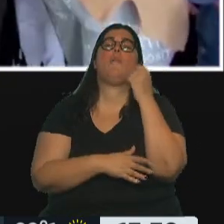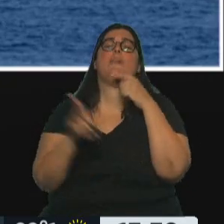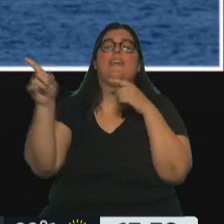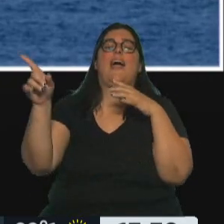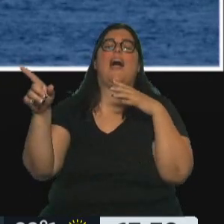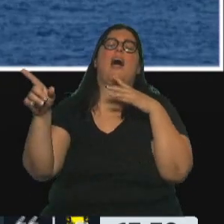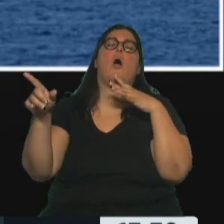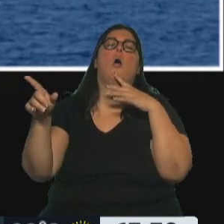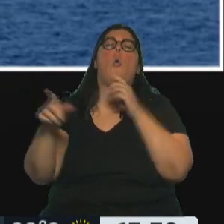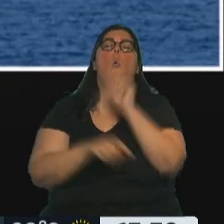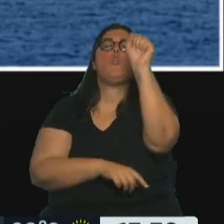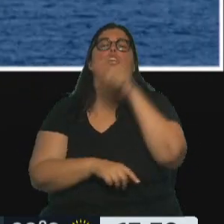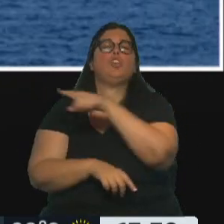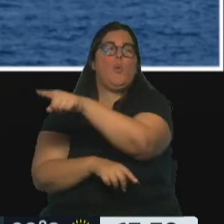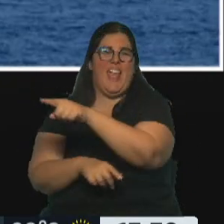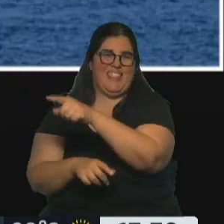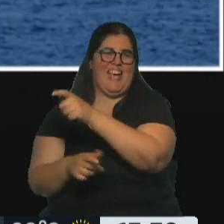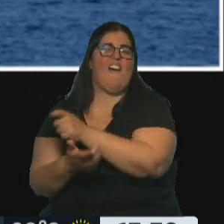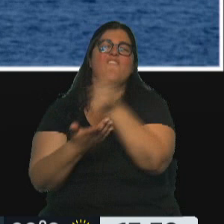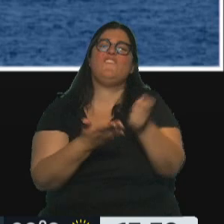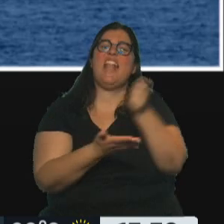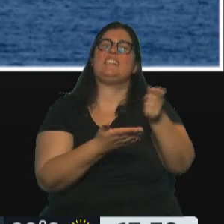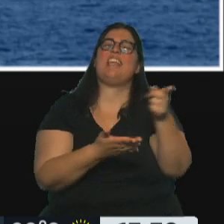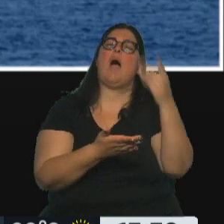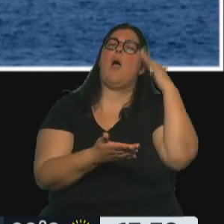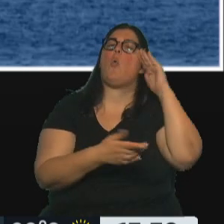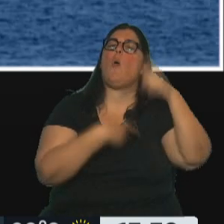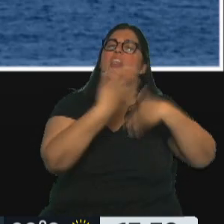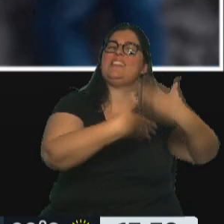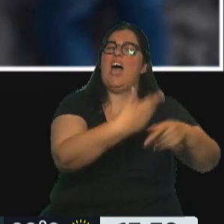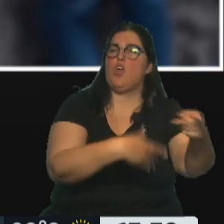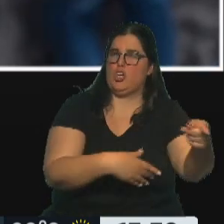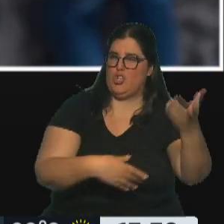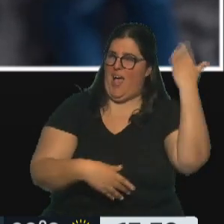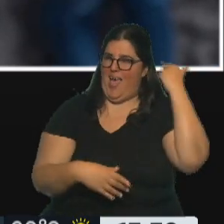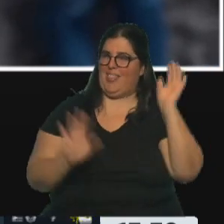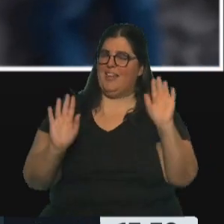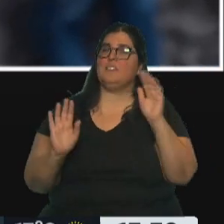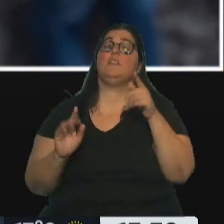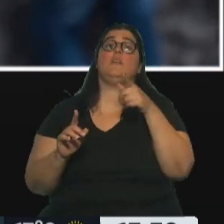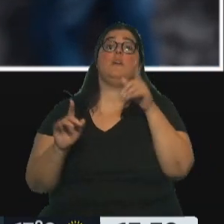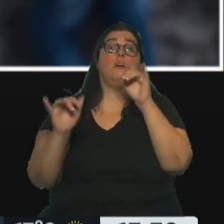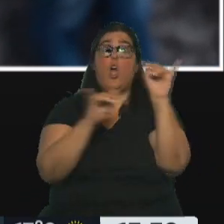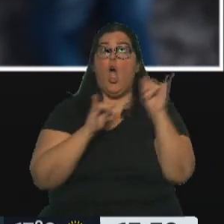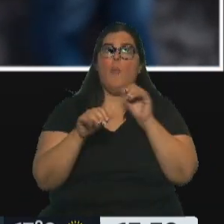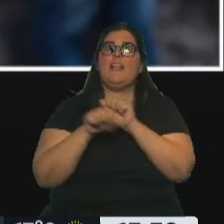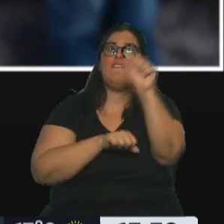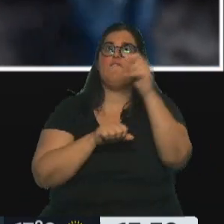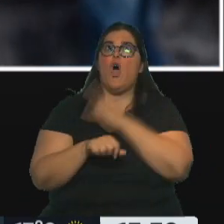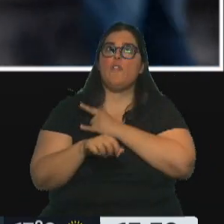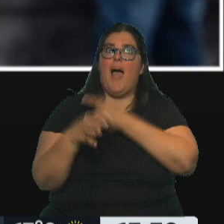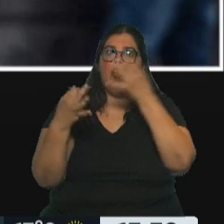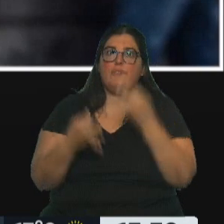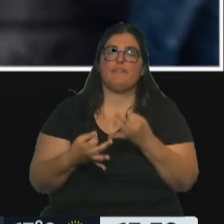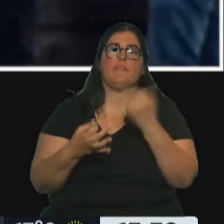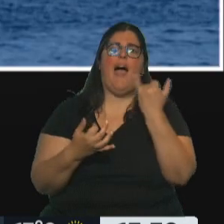que financiaba el desarrollo cubano. Sus jóvenes formados, porque se da esa paradoja, claro, ¿no? Tiene un